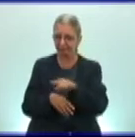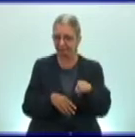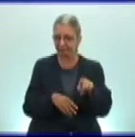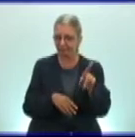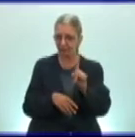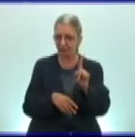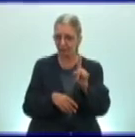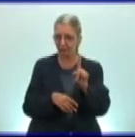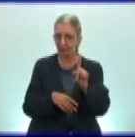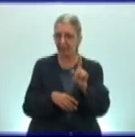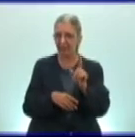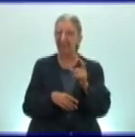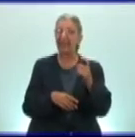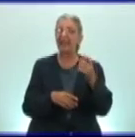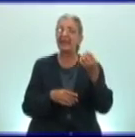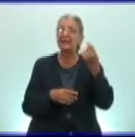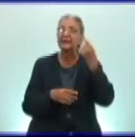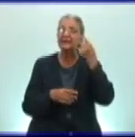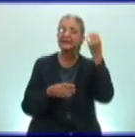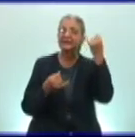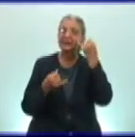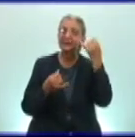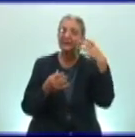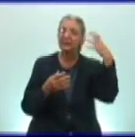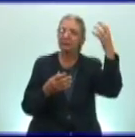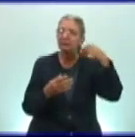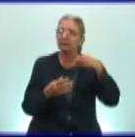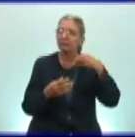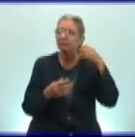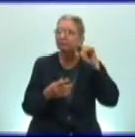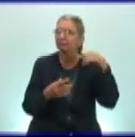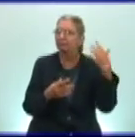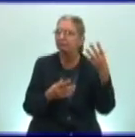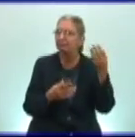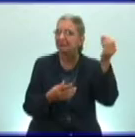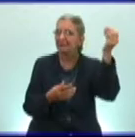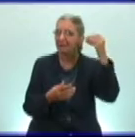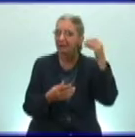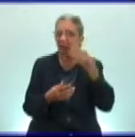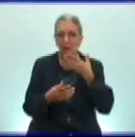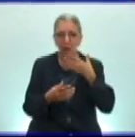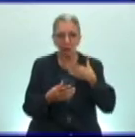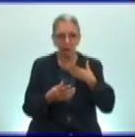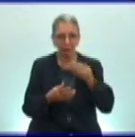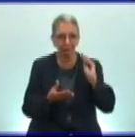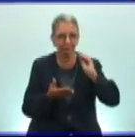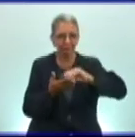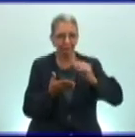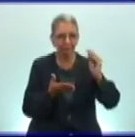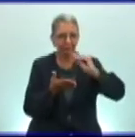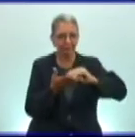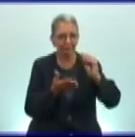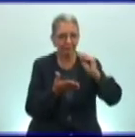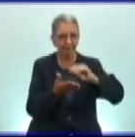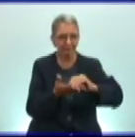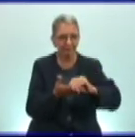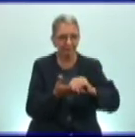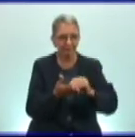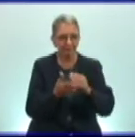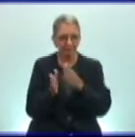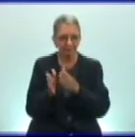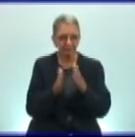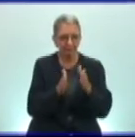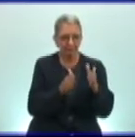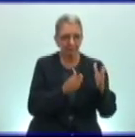sino interpretarlos, pero quise ponerles este ejemplo porque sé que ya están en condiciones de ponerse retos